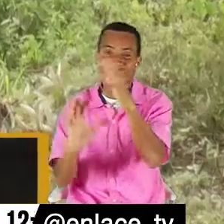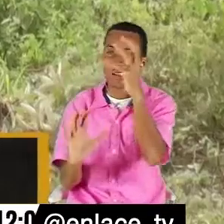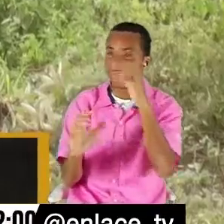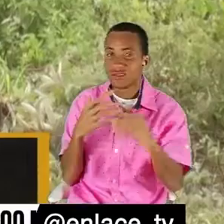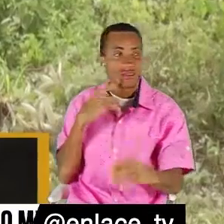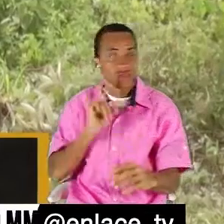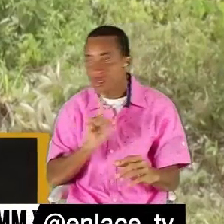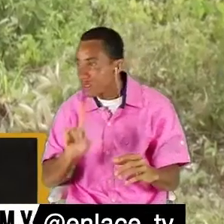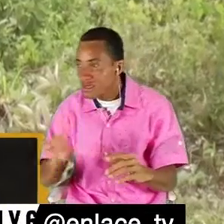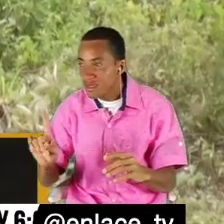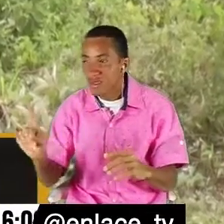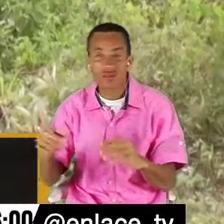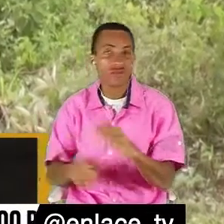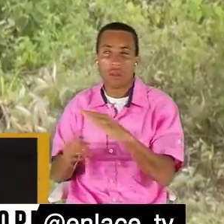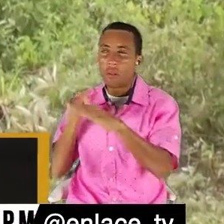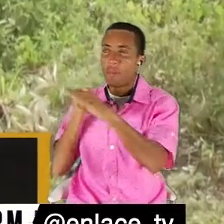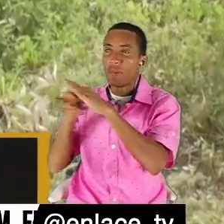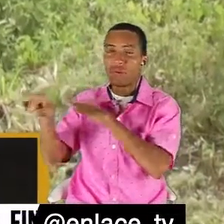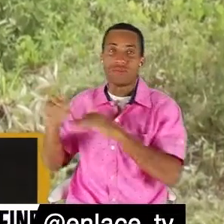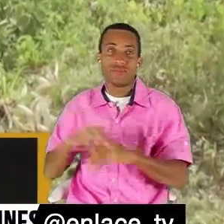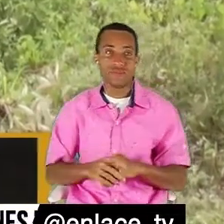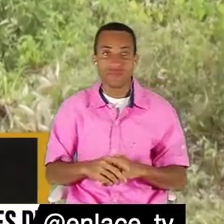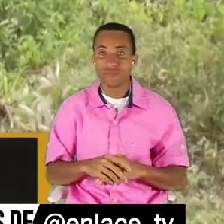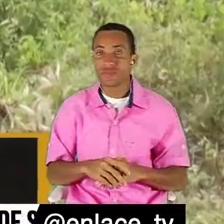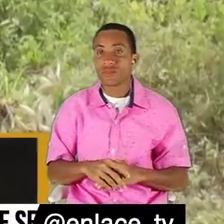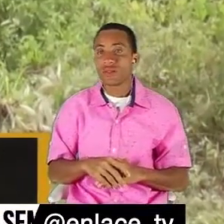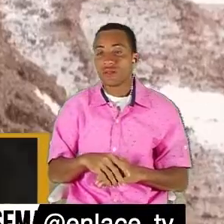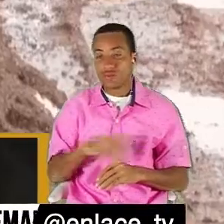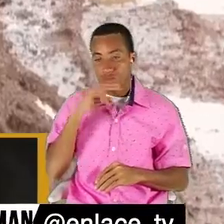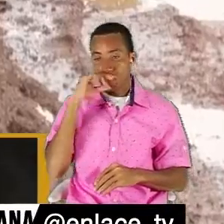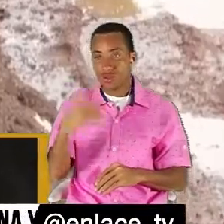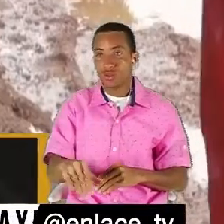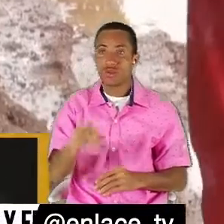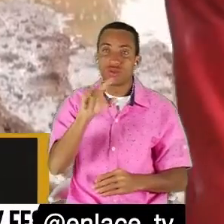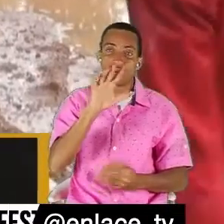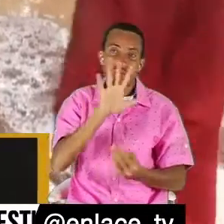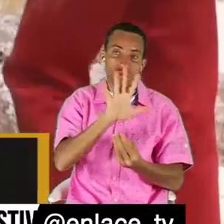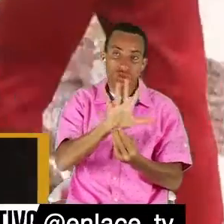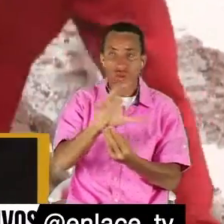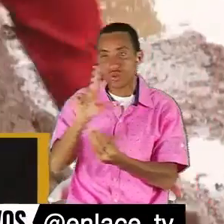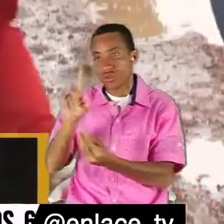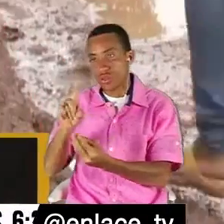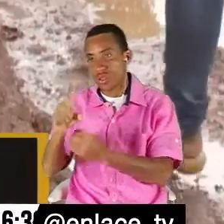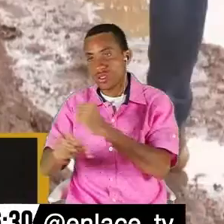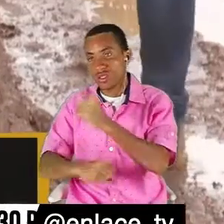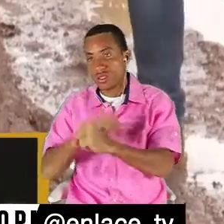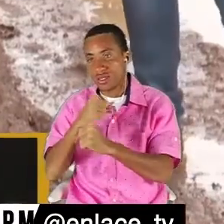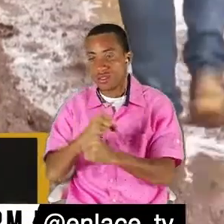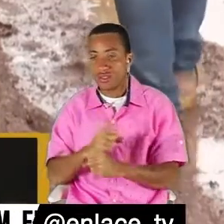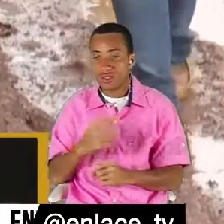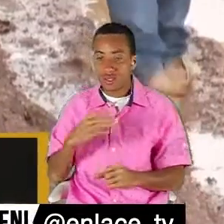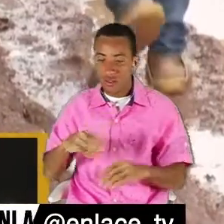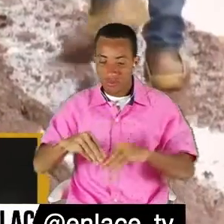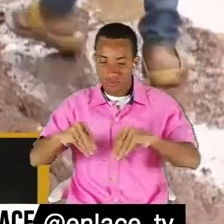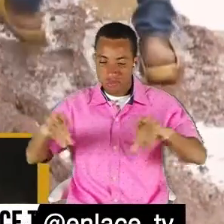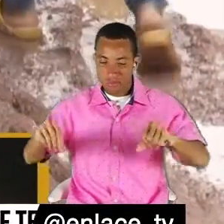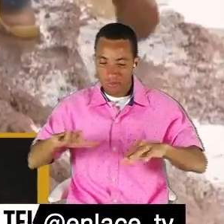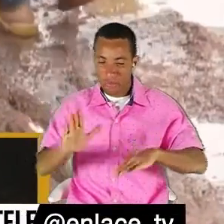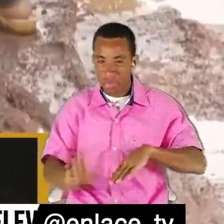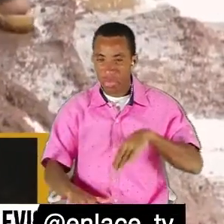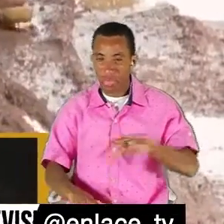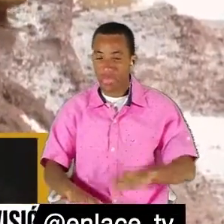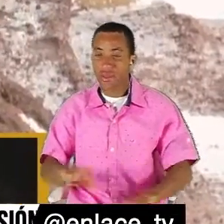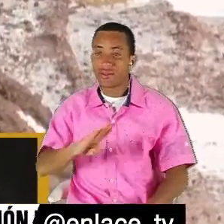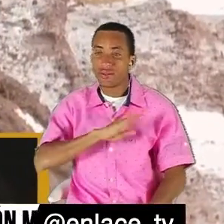delincuentes. Los niños de 5, 6, 10 añitos andando por estas trochas es un peligro, el barro es terrible. Ni la alcaldía,